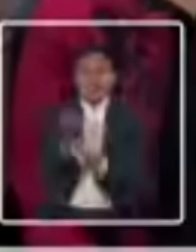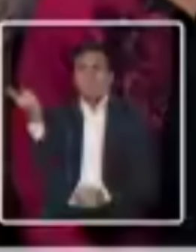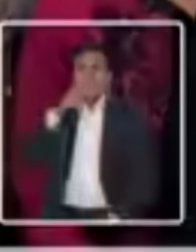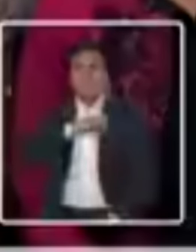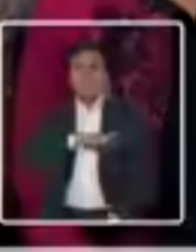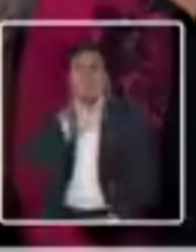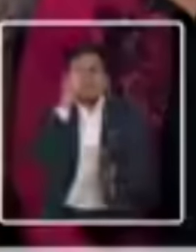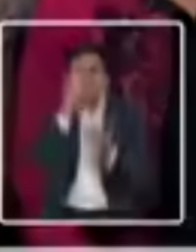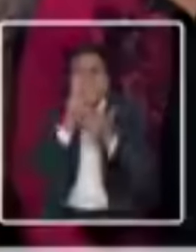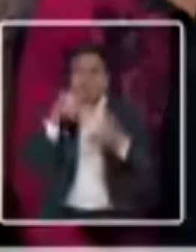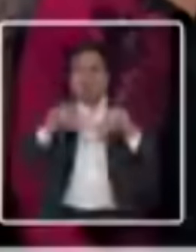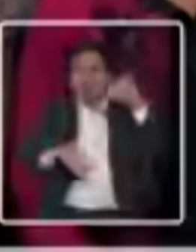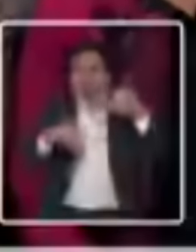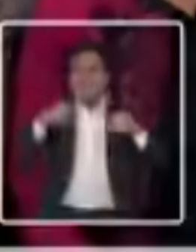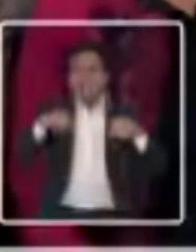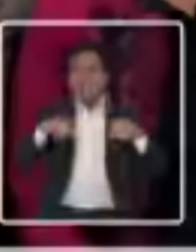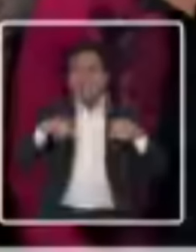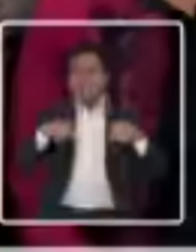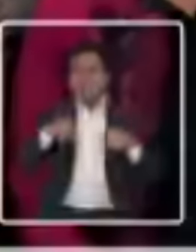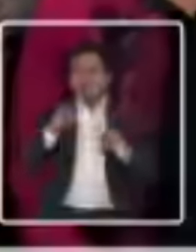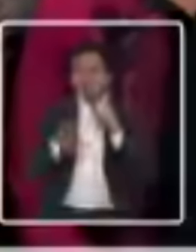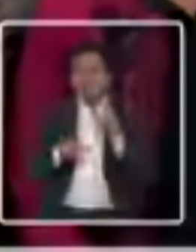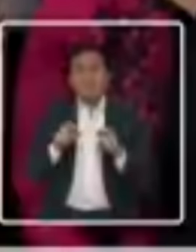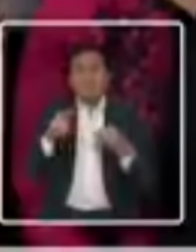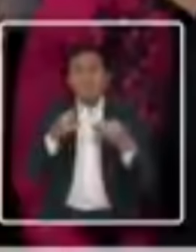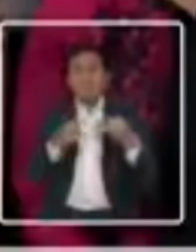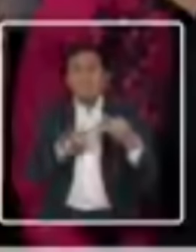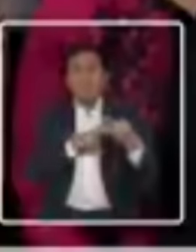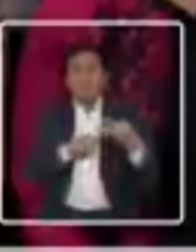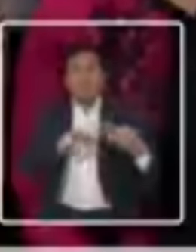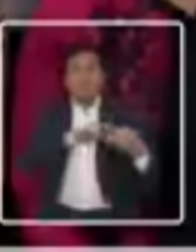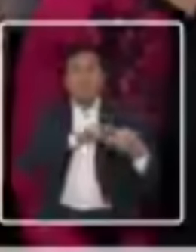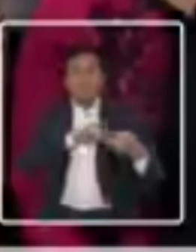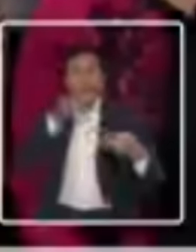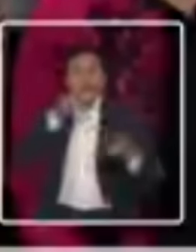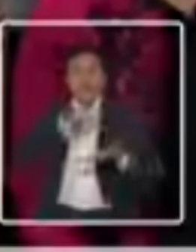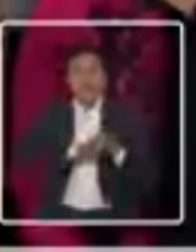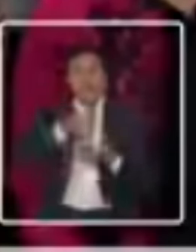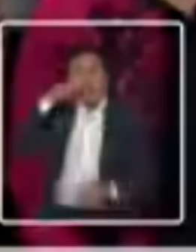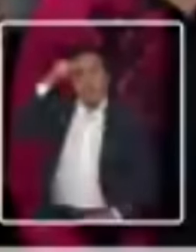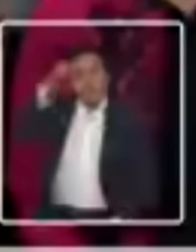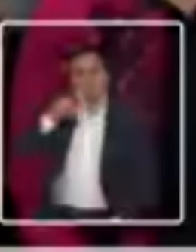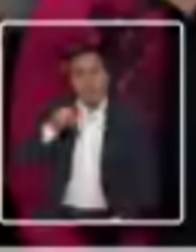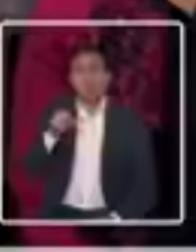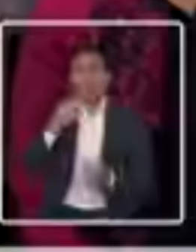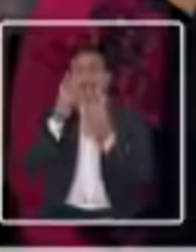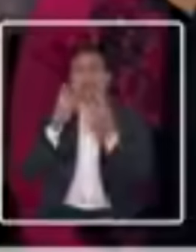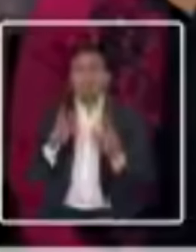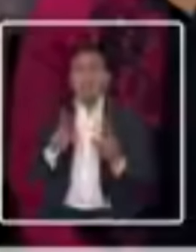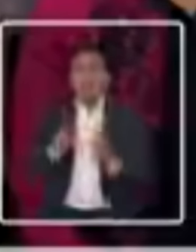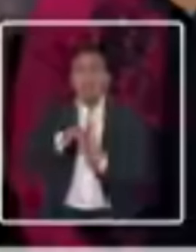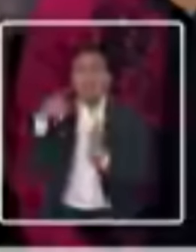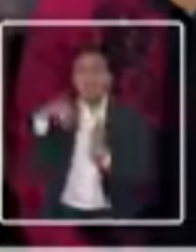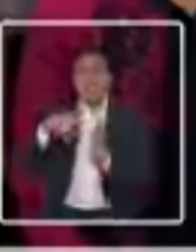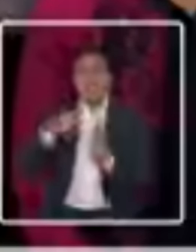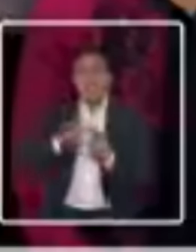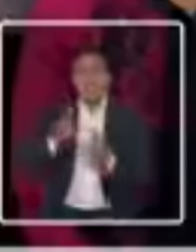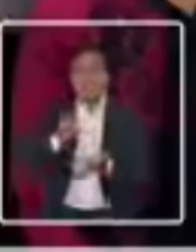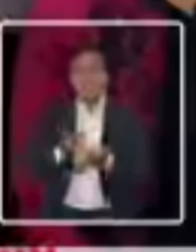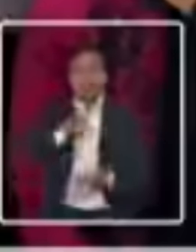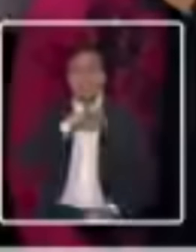venir a Chile para enfrentar la justicia y quienes sean indicados como culpables de este asesinato sean condenados por delitos que han sido cometidos en